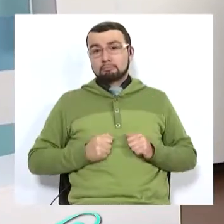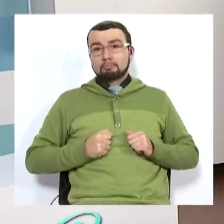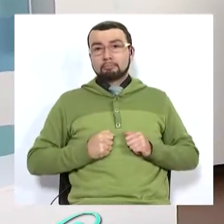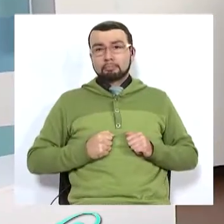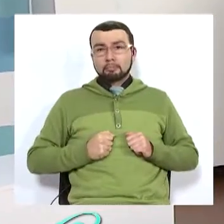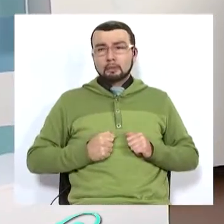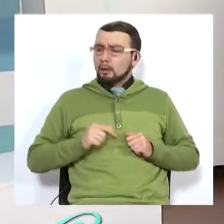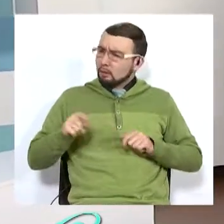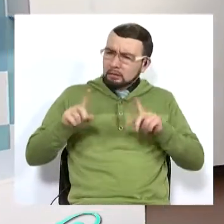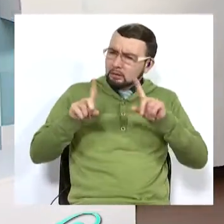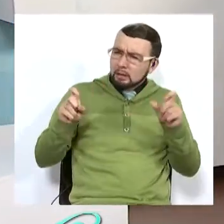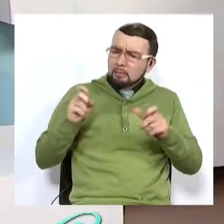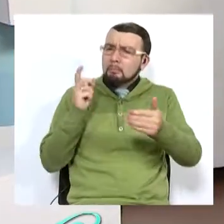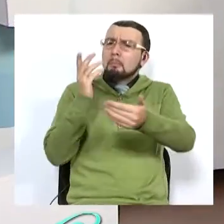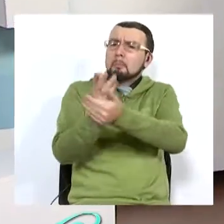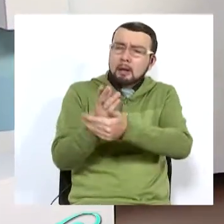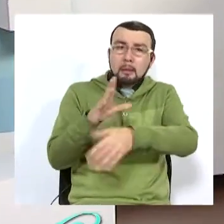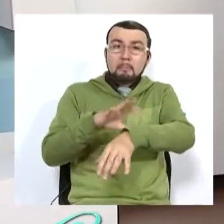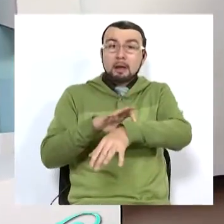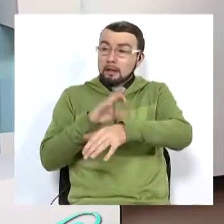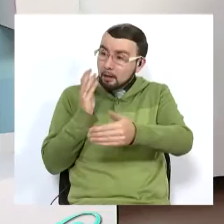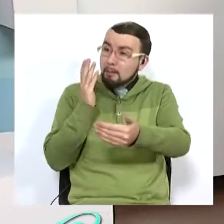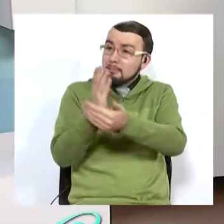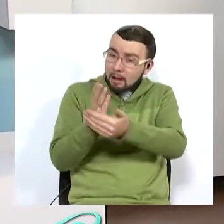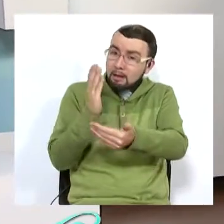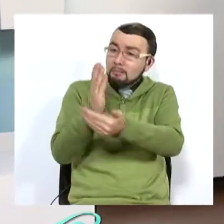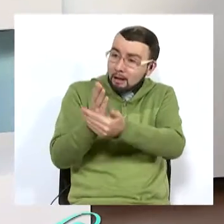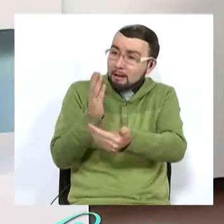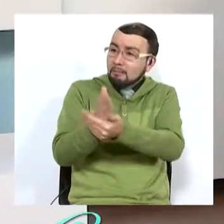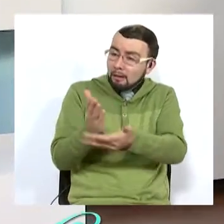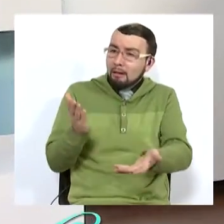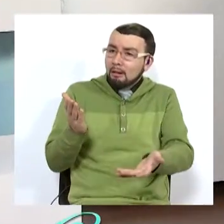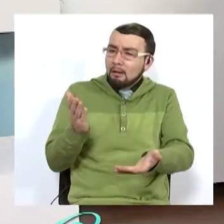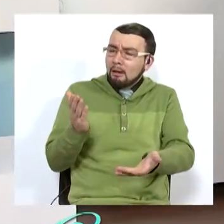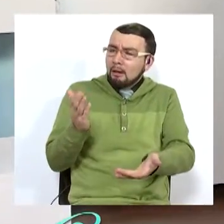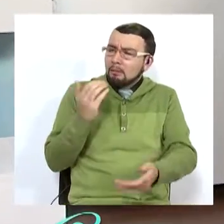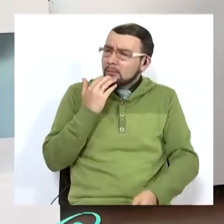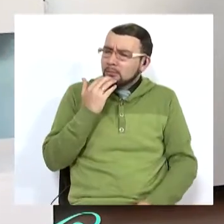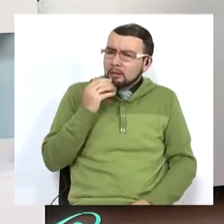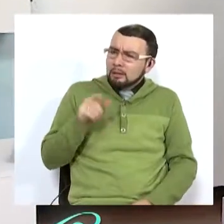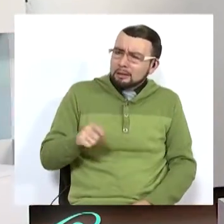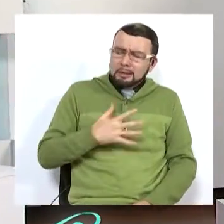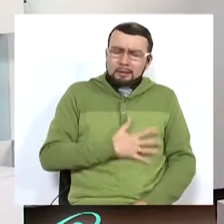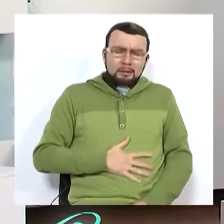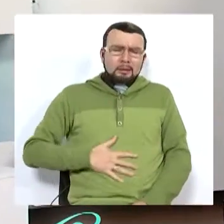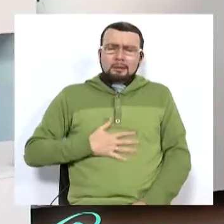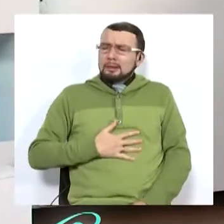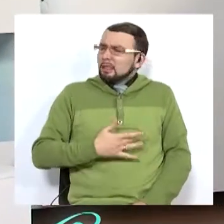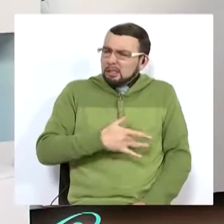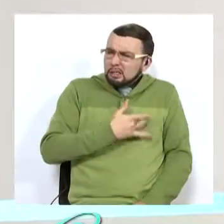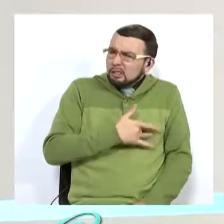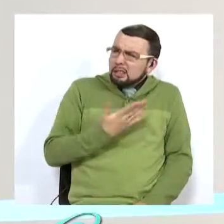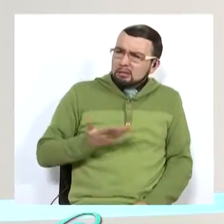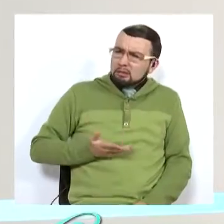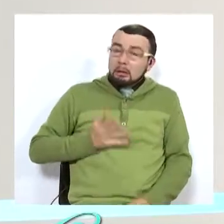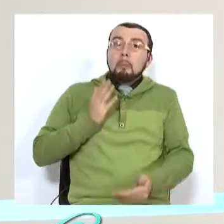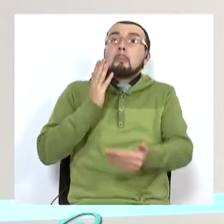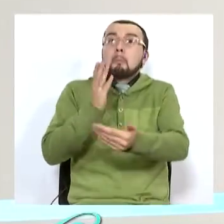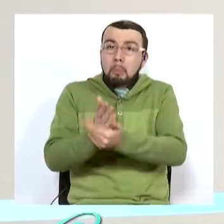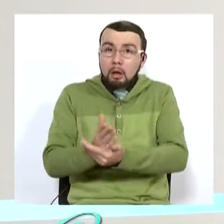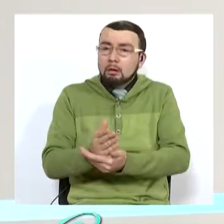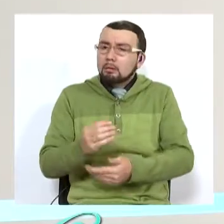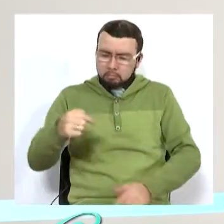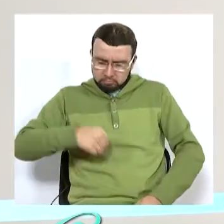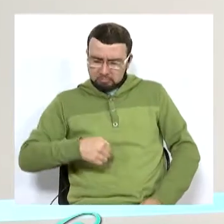tema de la consulta médica, hablemos un poco de cuáles podrían ser esas manifestaciones clínicas, qué es lo que puede